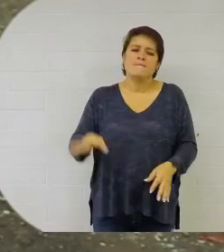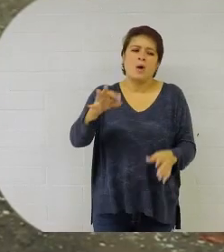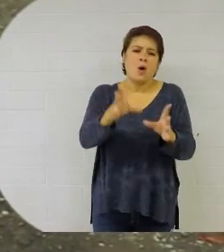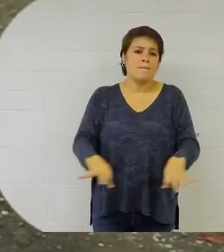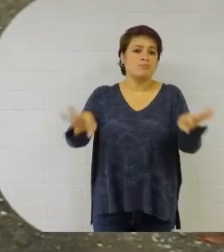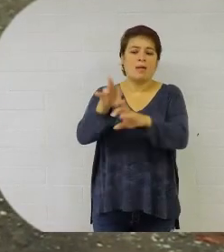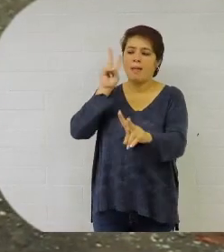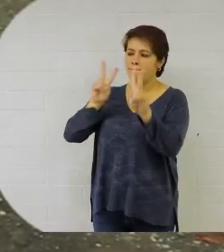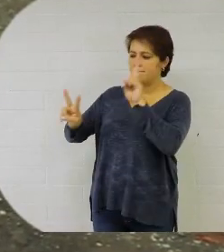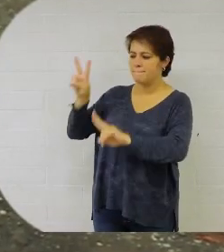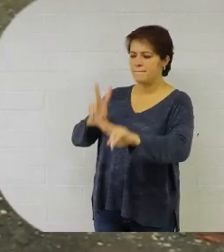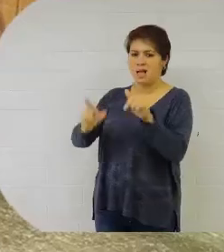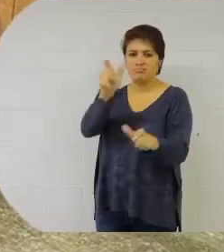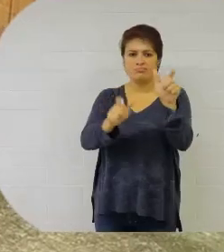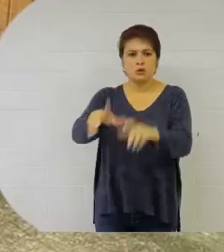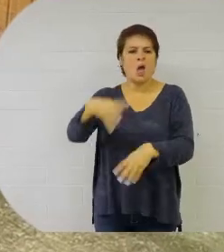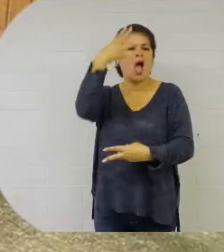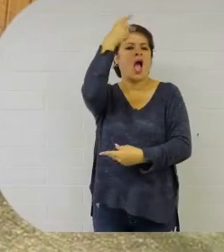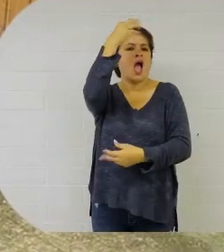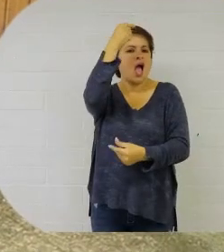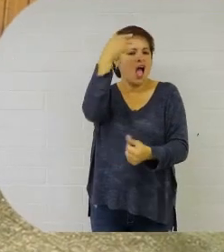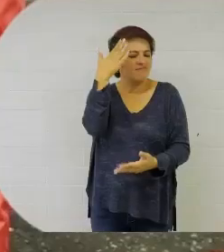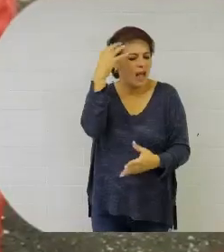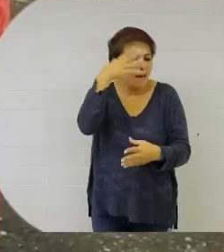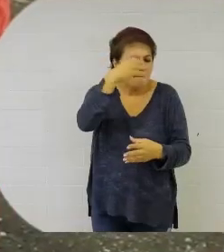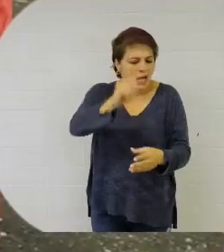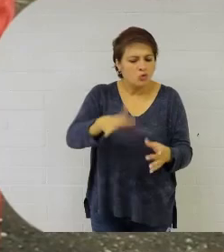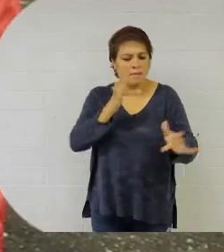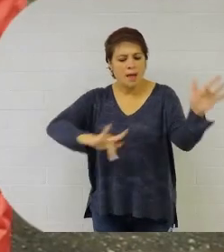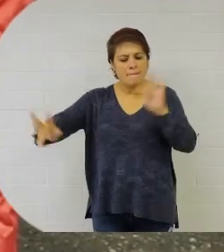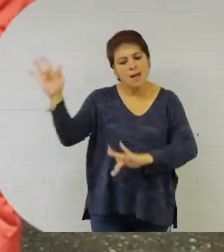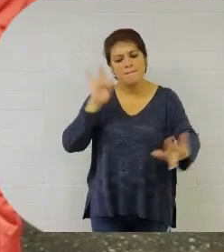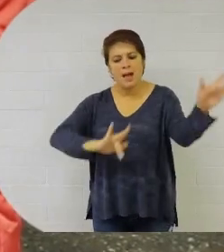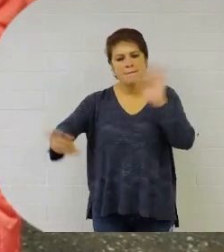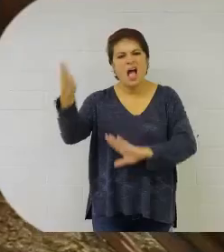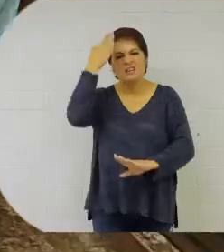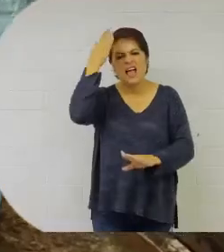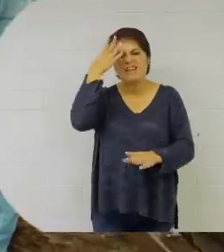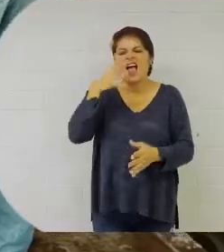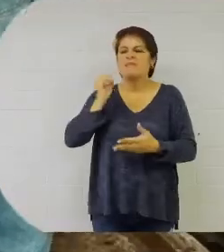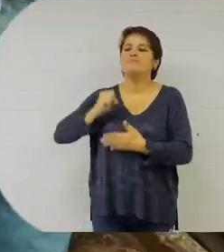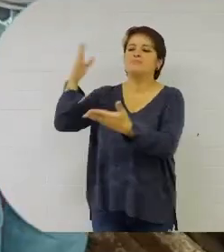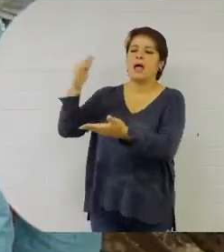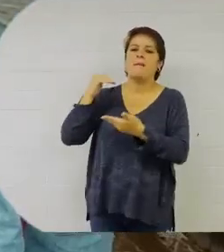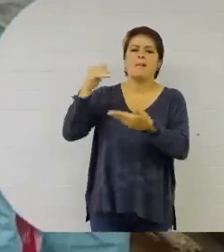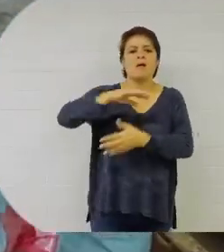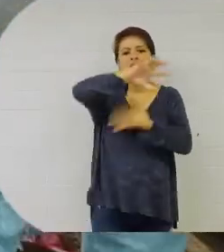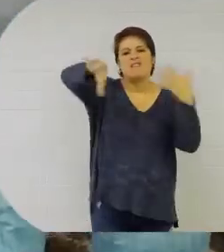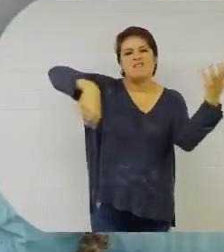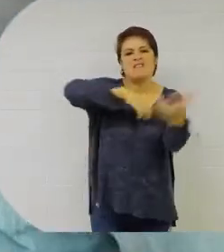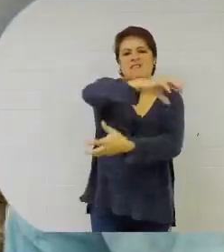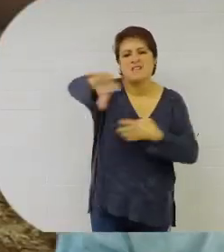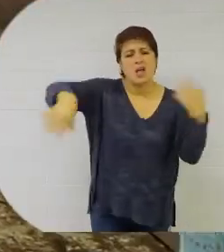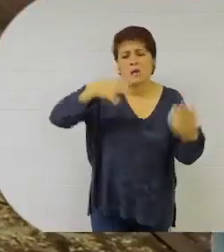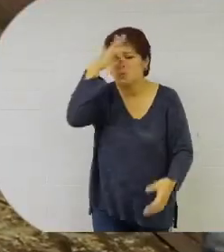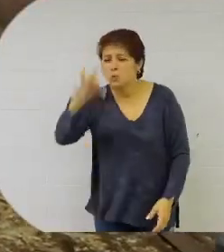más principal es que la gente lo vea uno, que la gente tome conciencia sobre el reciclaje y sepa a quién entregárselo sin